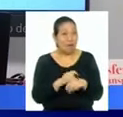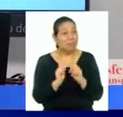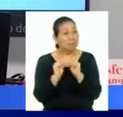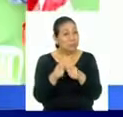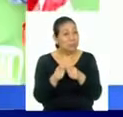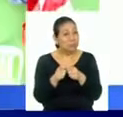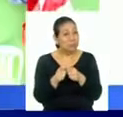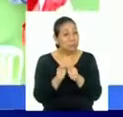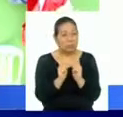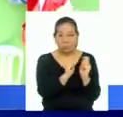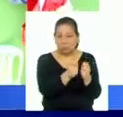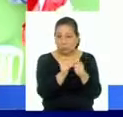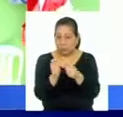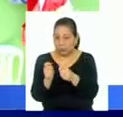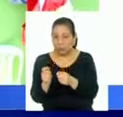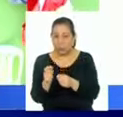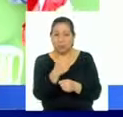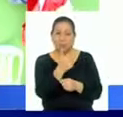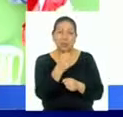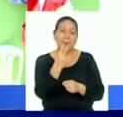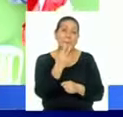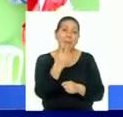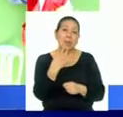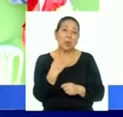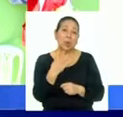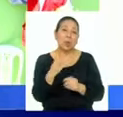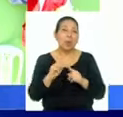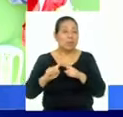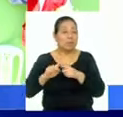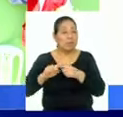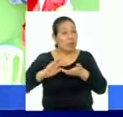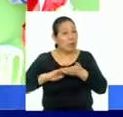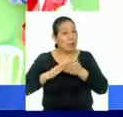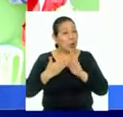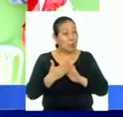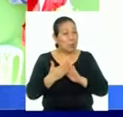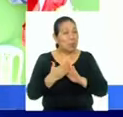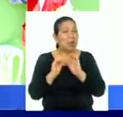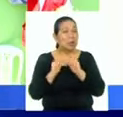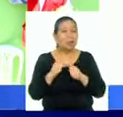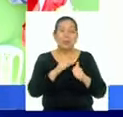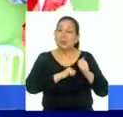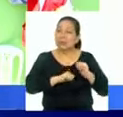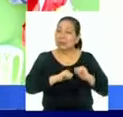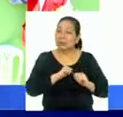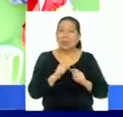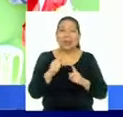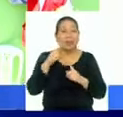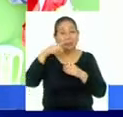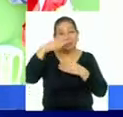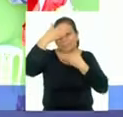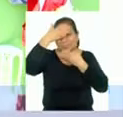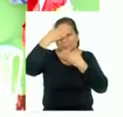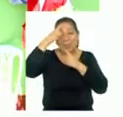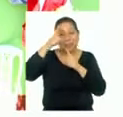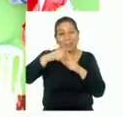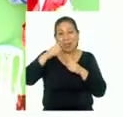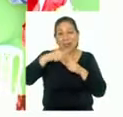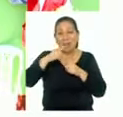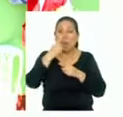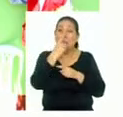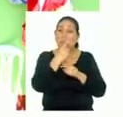entregar reparaciones a 324 comunidades que han sido afectadas por el terrorismo en los años de violencia,